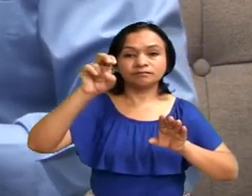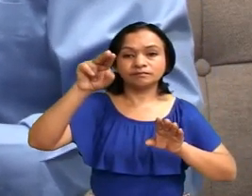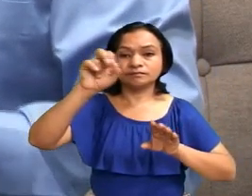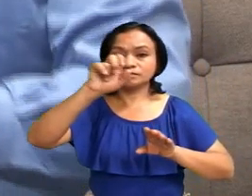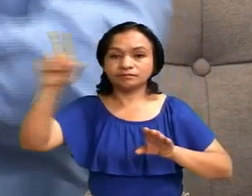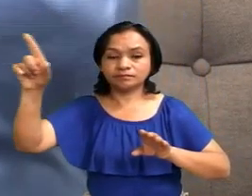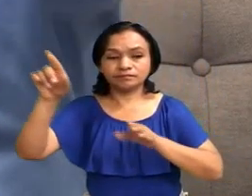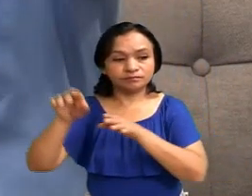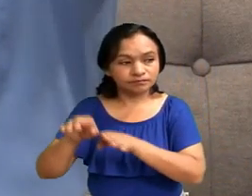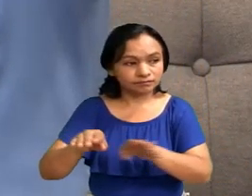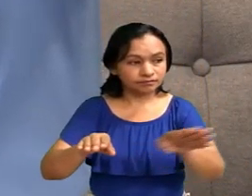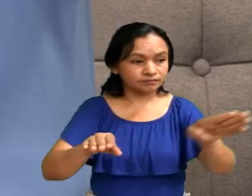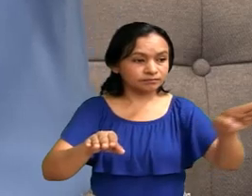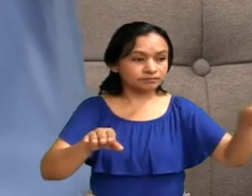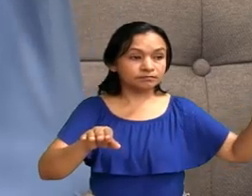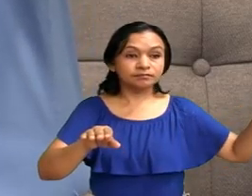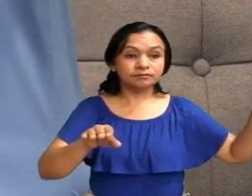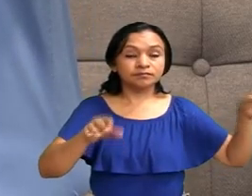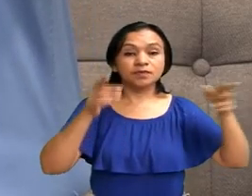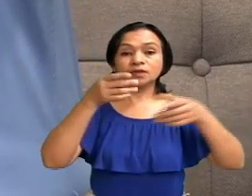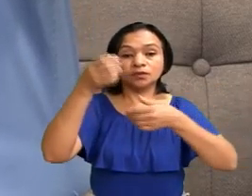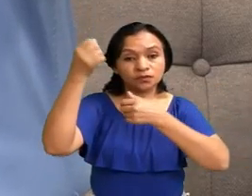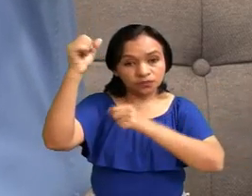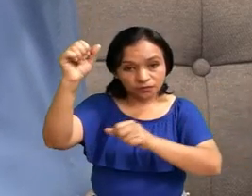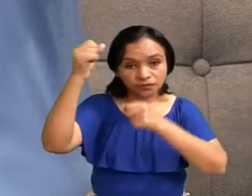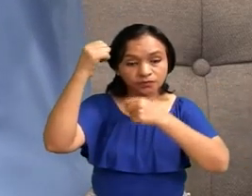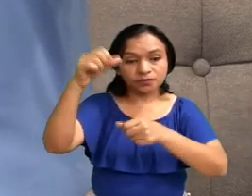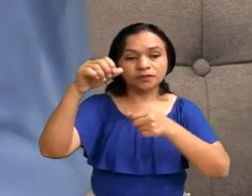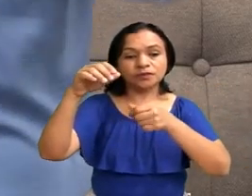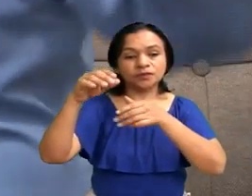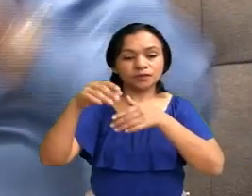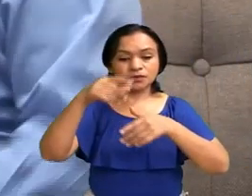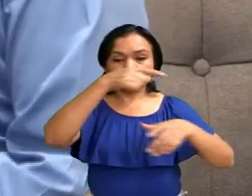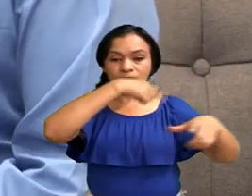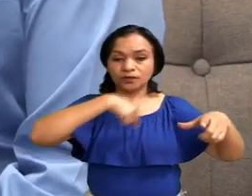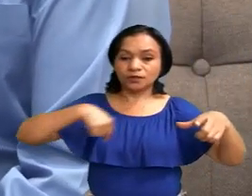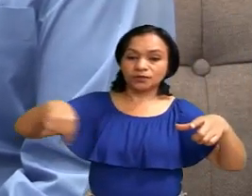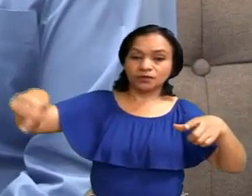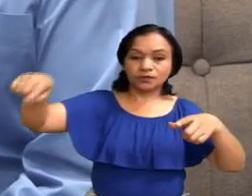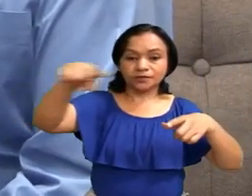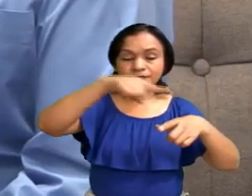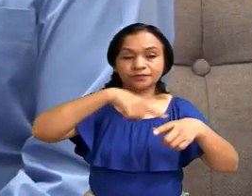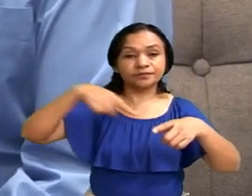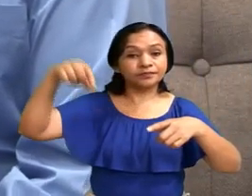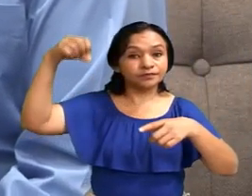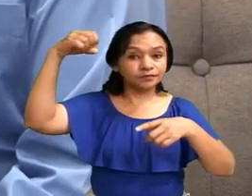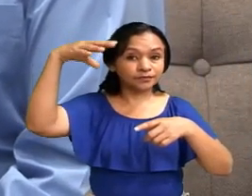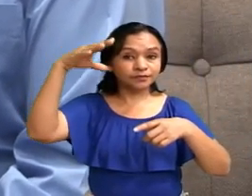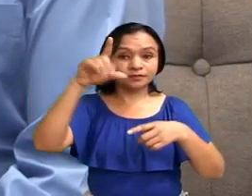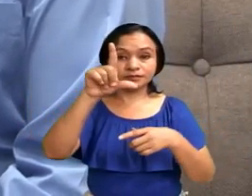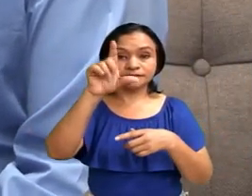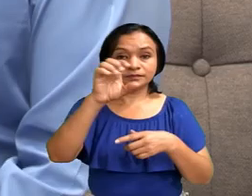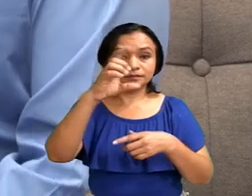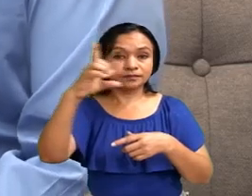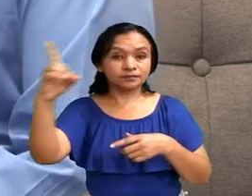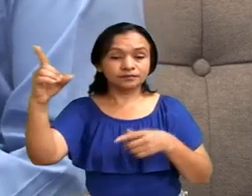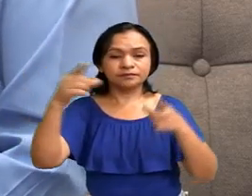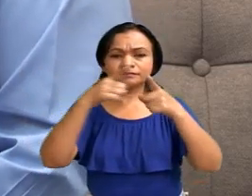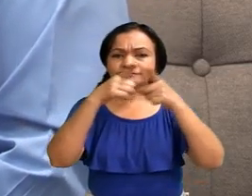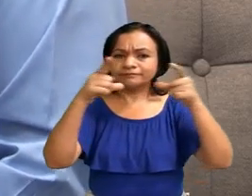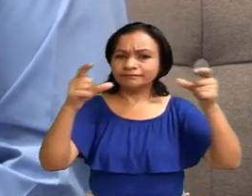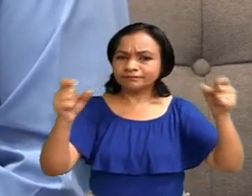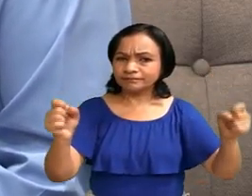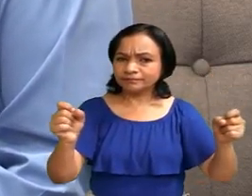el Huehuense y hacia Tizcapa, de pura iluminación LED. Y así lo estamos haciendo no solo en Managua, sino que lo